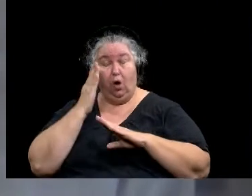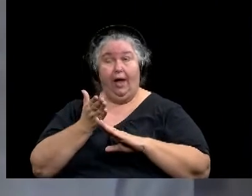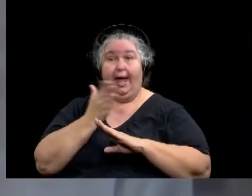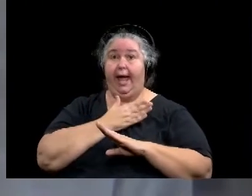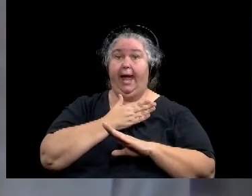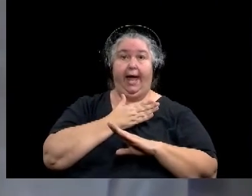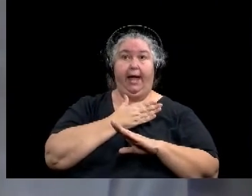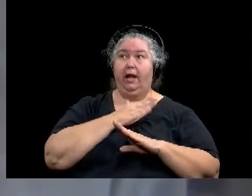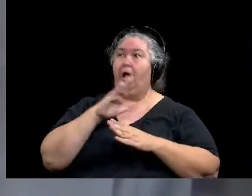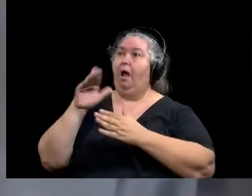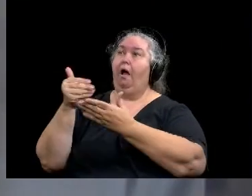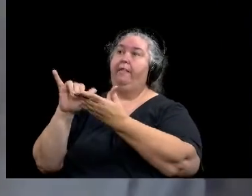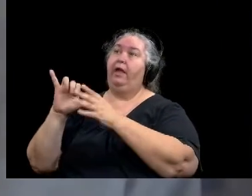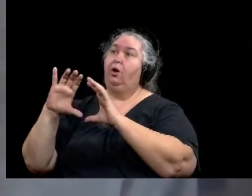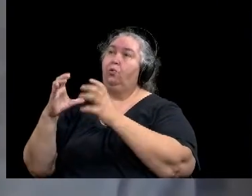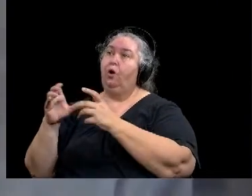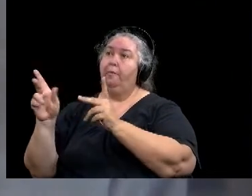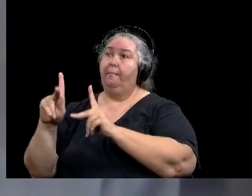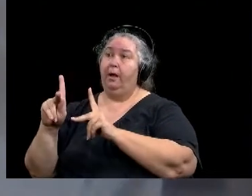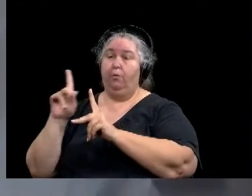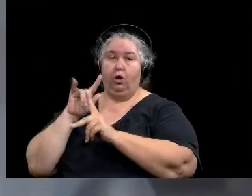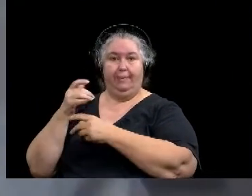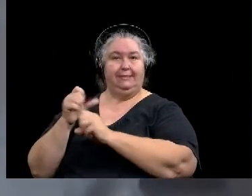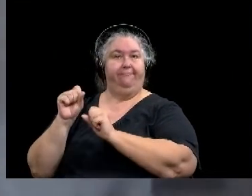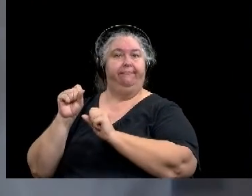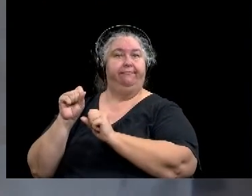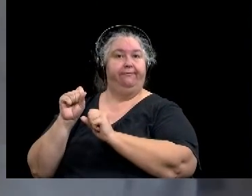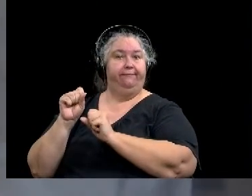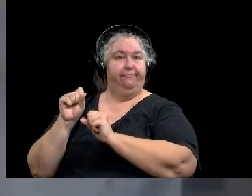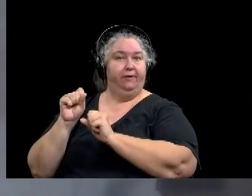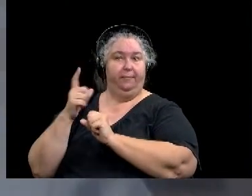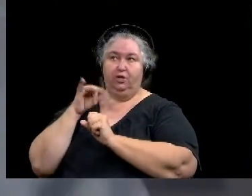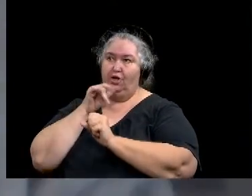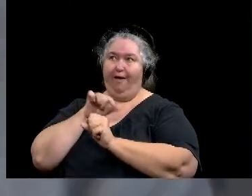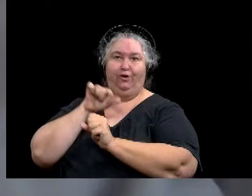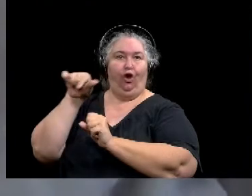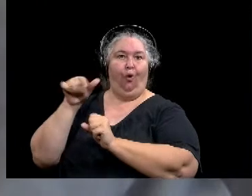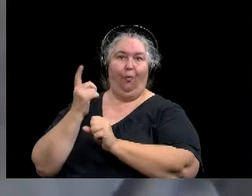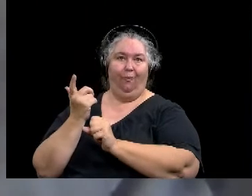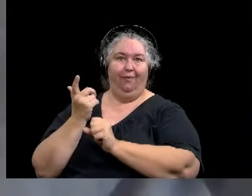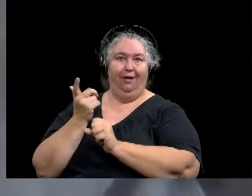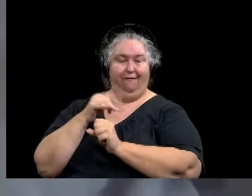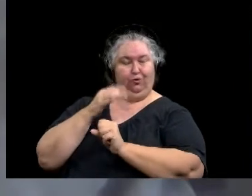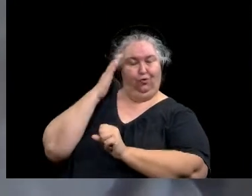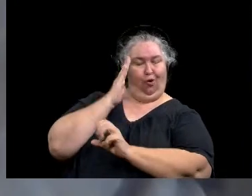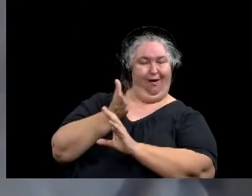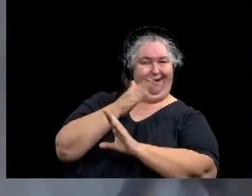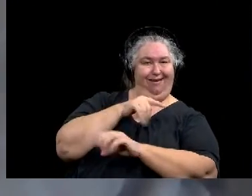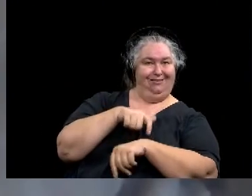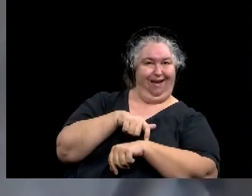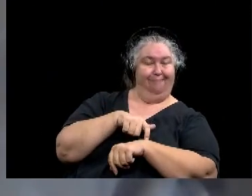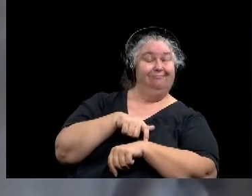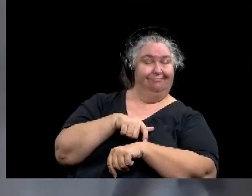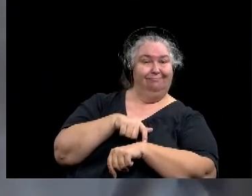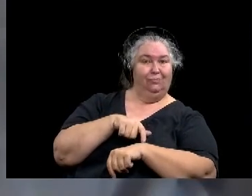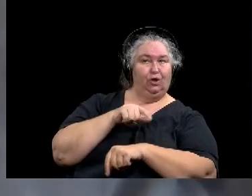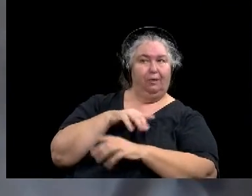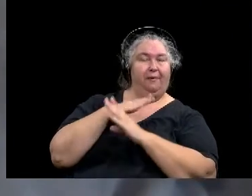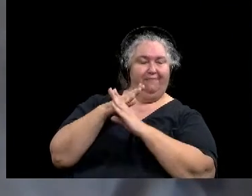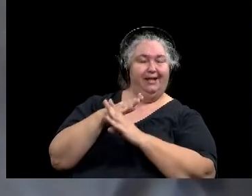piensan que tengan kobe vayan y hágase la prueba para qué lo puedan